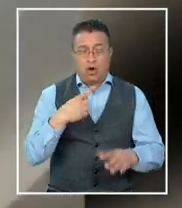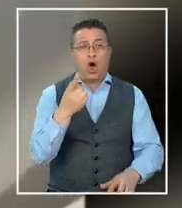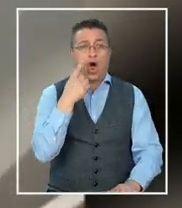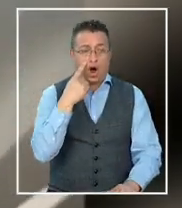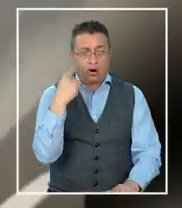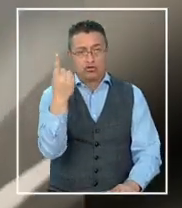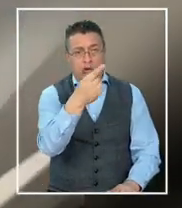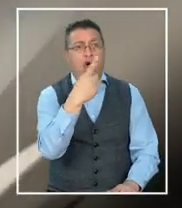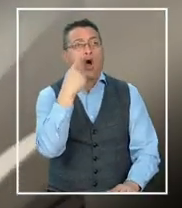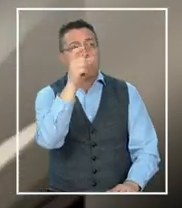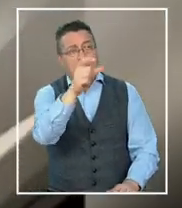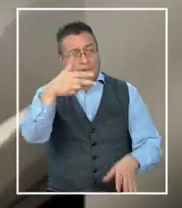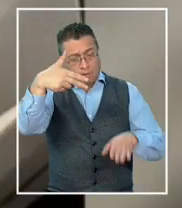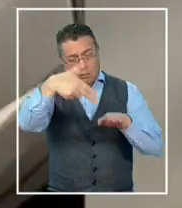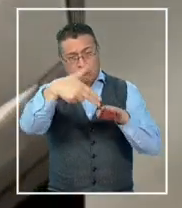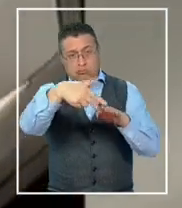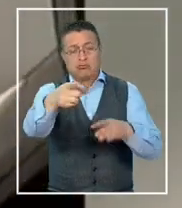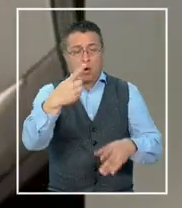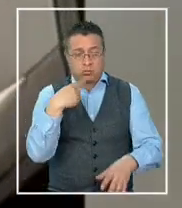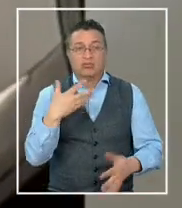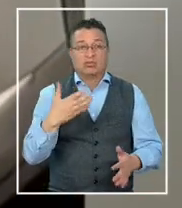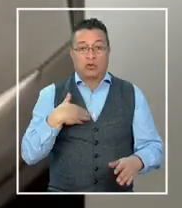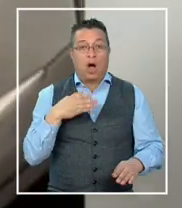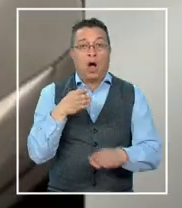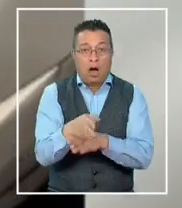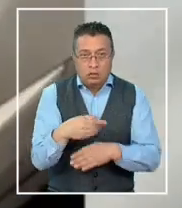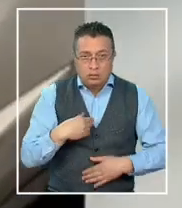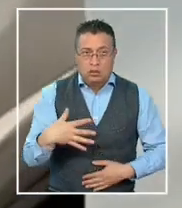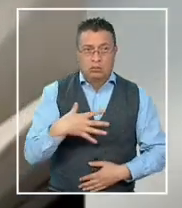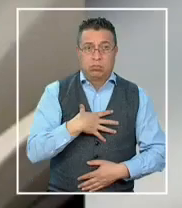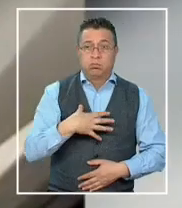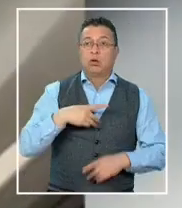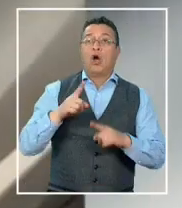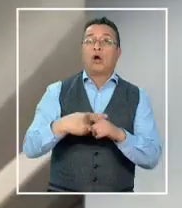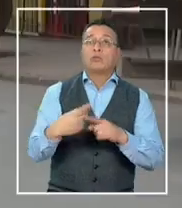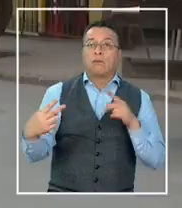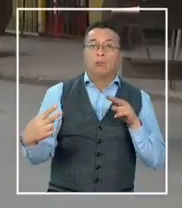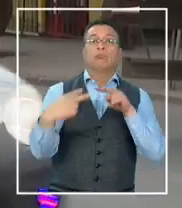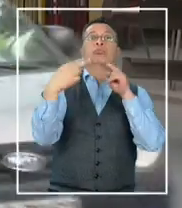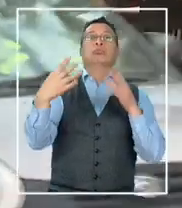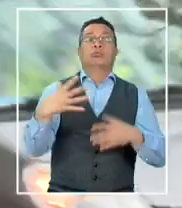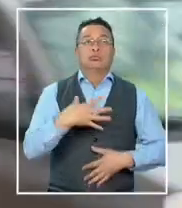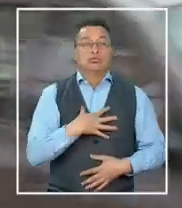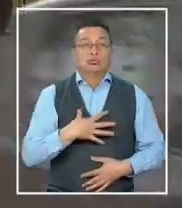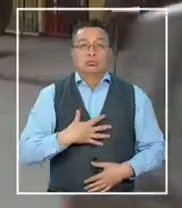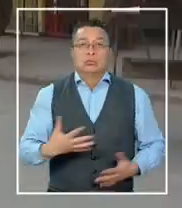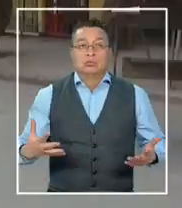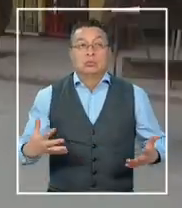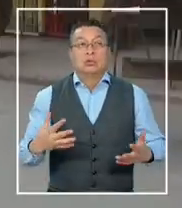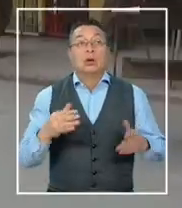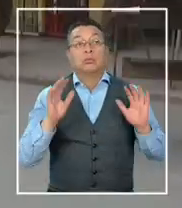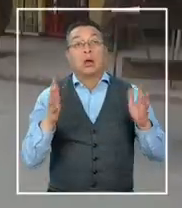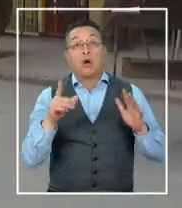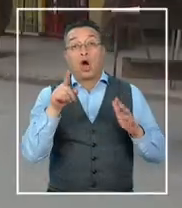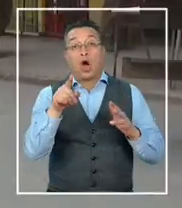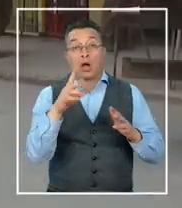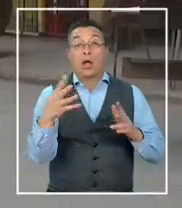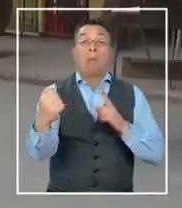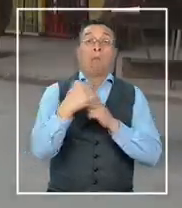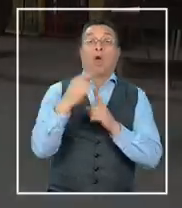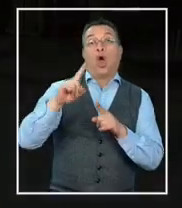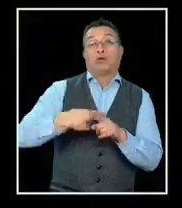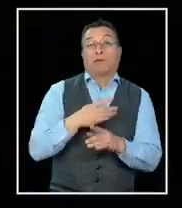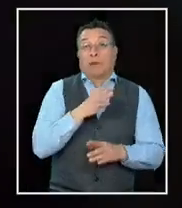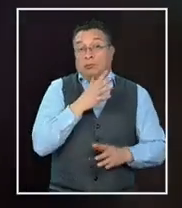a todos los bomberos y todo, y ahora ir igual me da miedo porque me lo puedo encontrar, lo puedo ver y quizás el tipo qué me va a